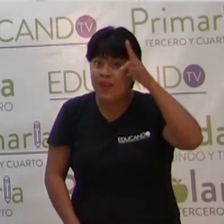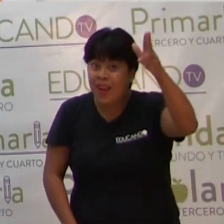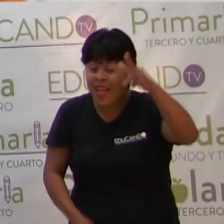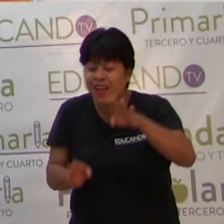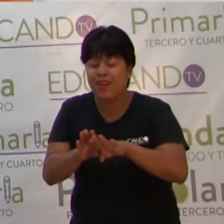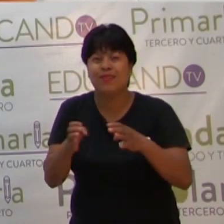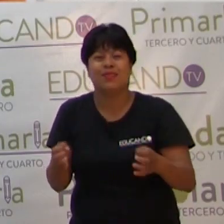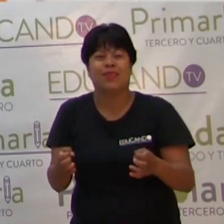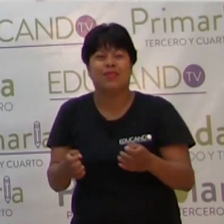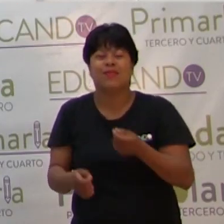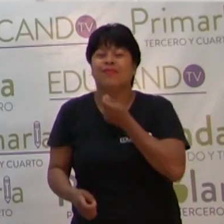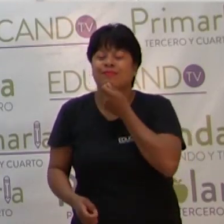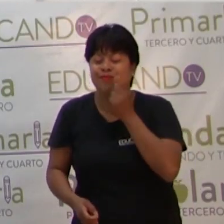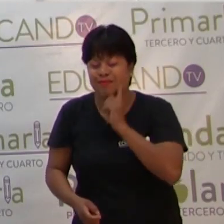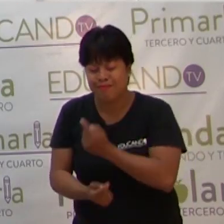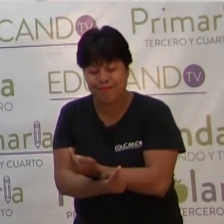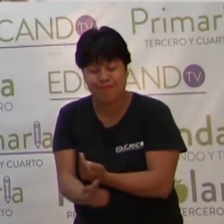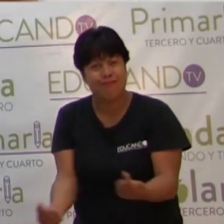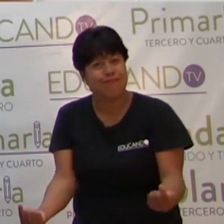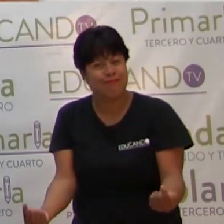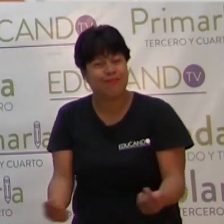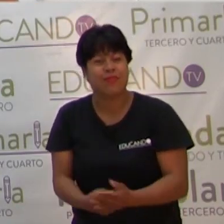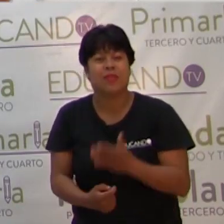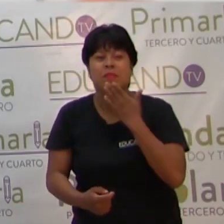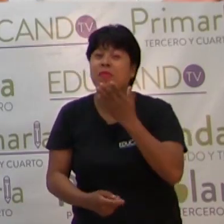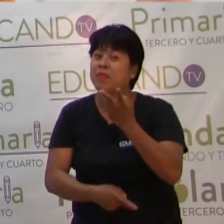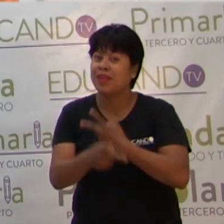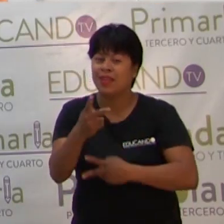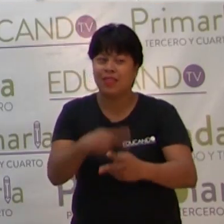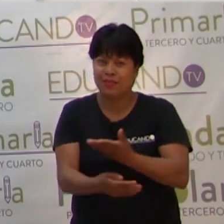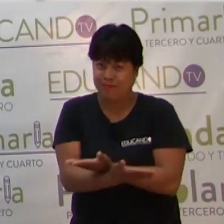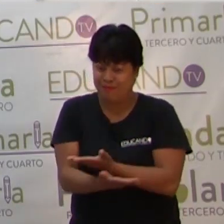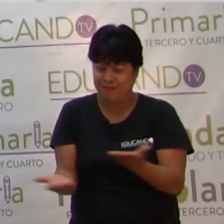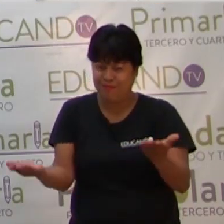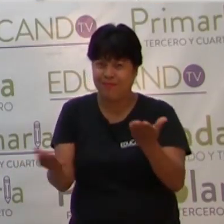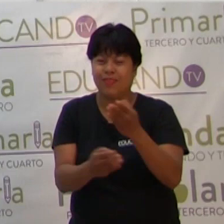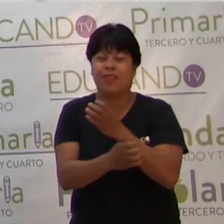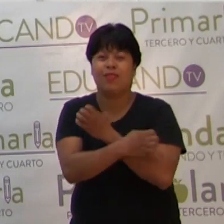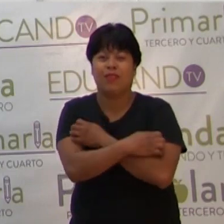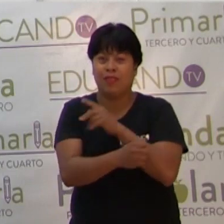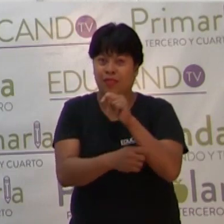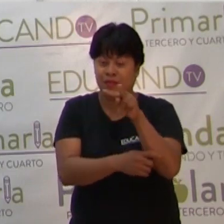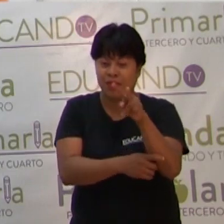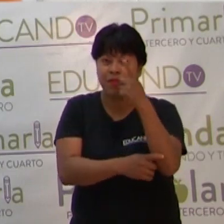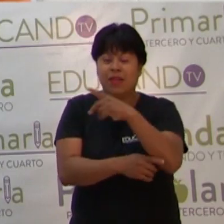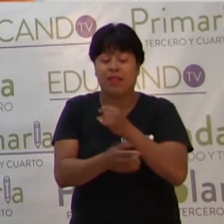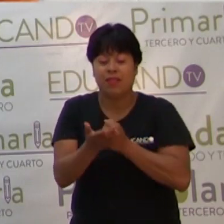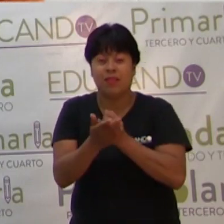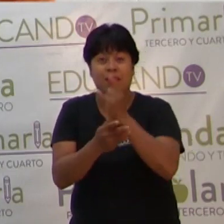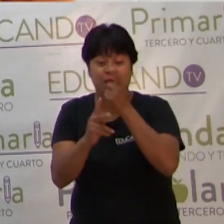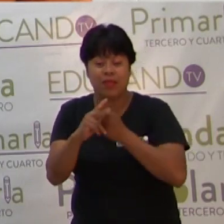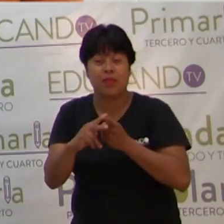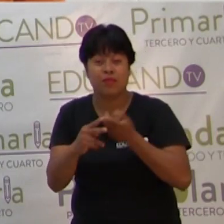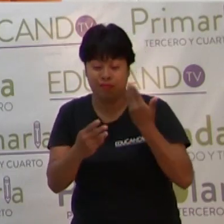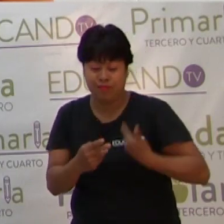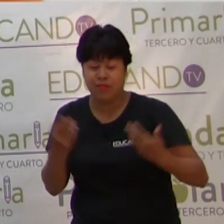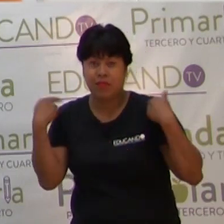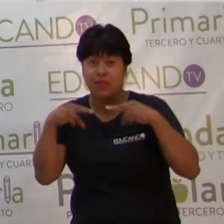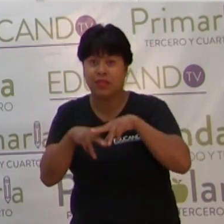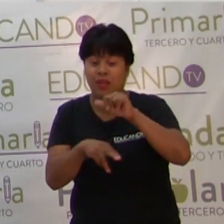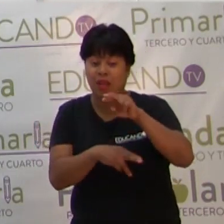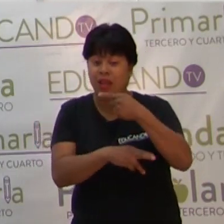Hola, ¿qué tal? ¿Cómo están, niñas y niños? Bienvenidos todos a Educando TV, Desafíos Matemáticos. Soy el profesor